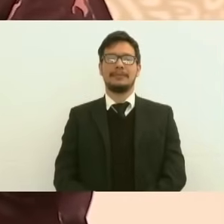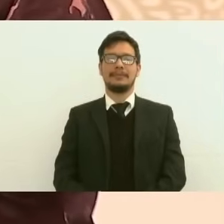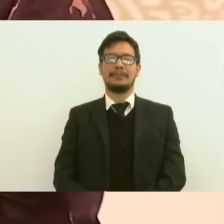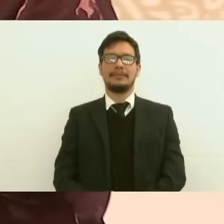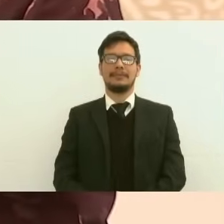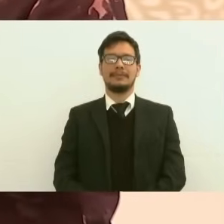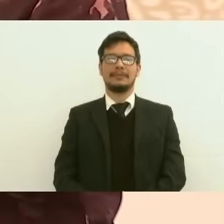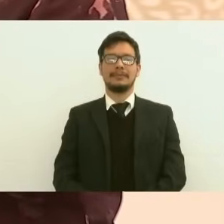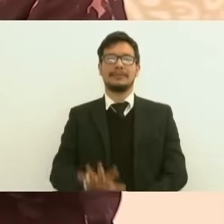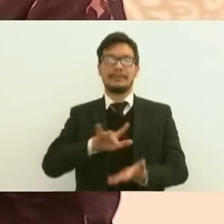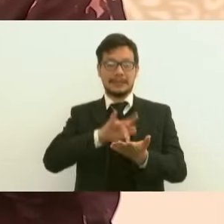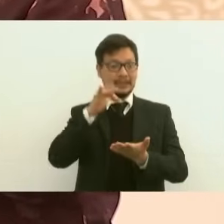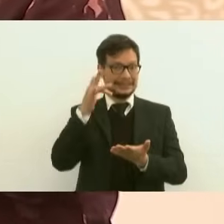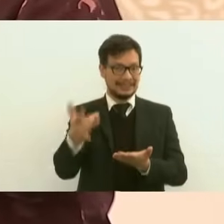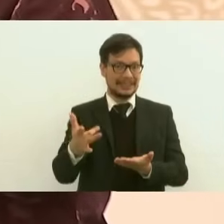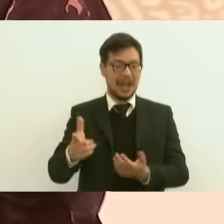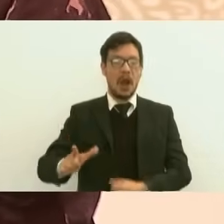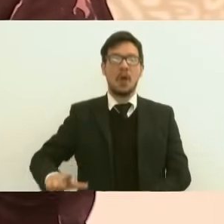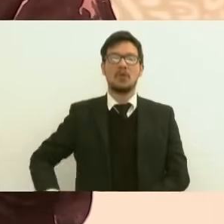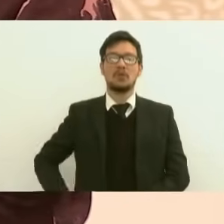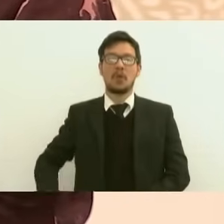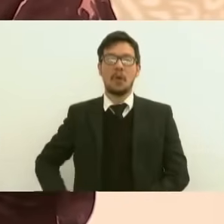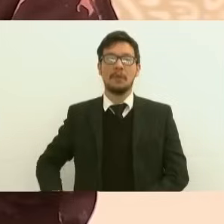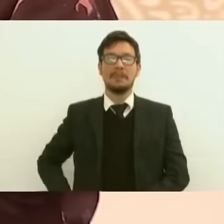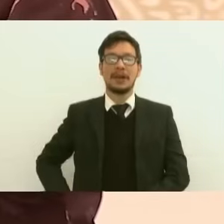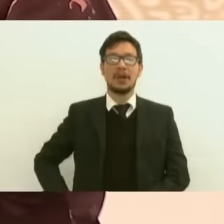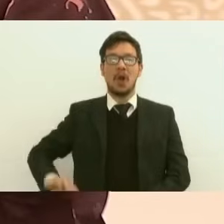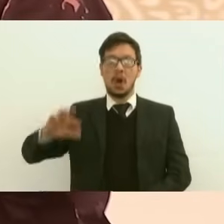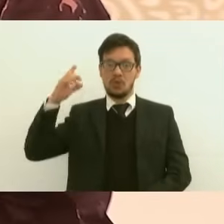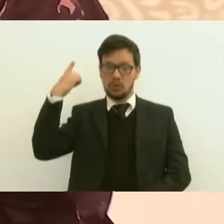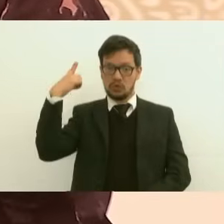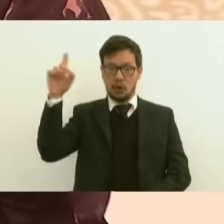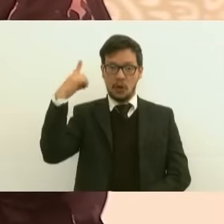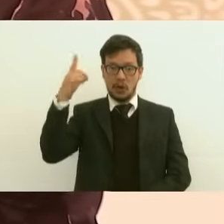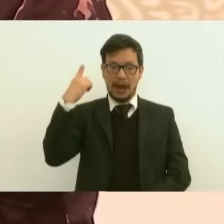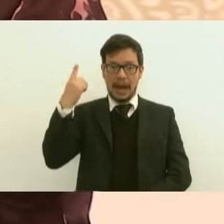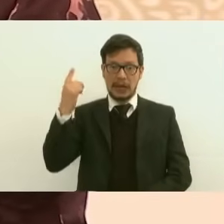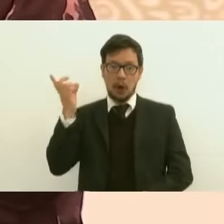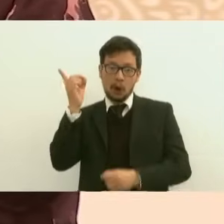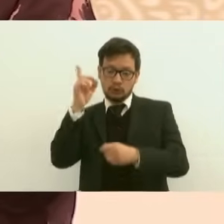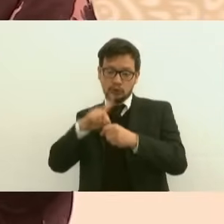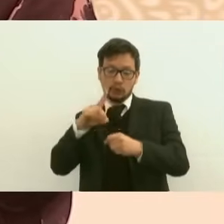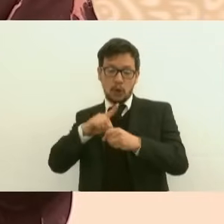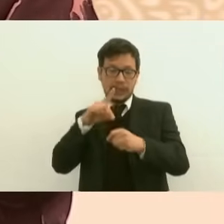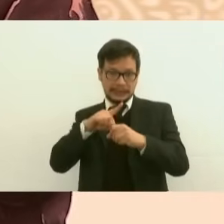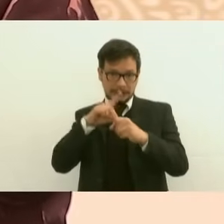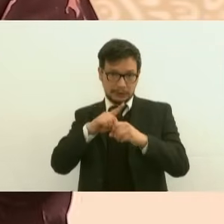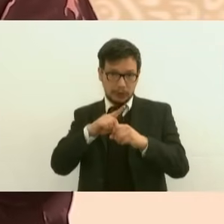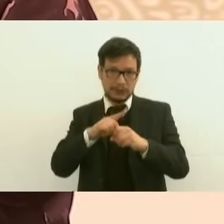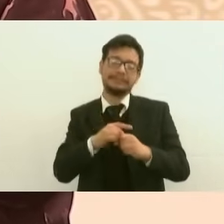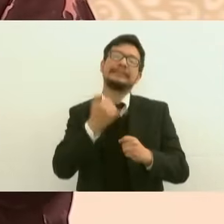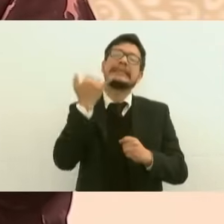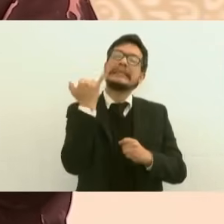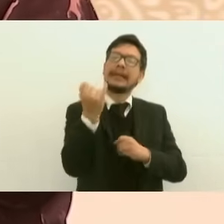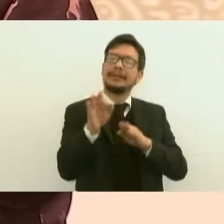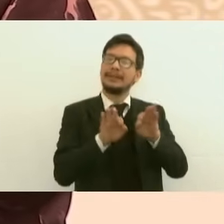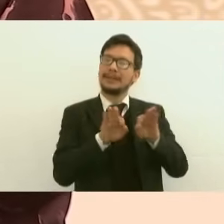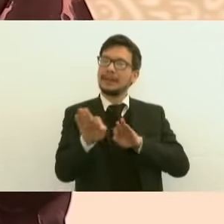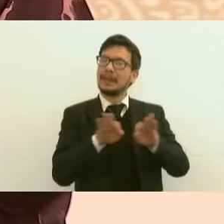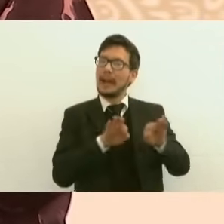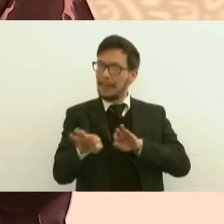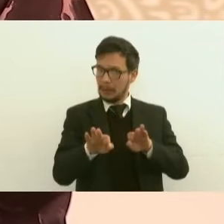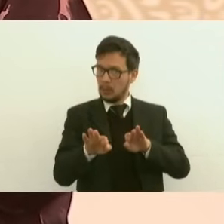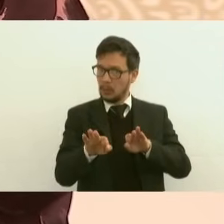al gobierno de Durango la donación y la gestión, ya que para